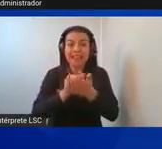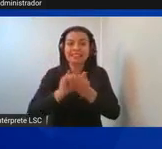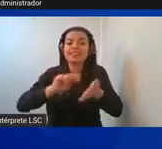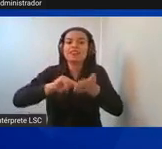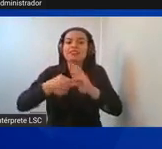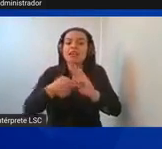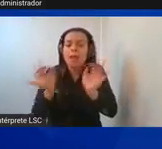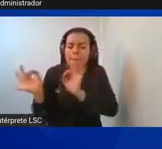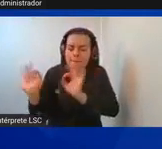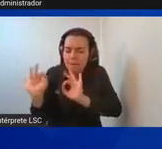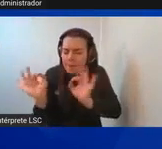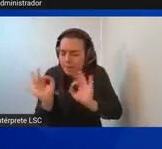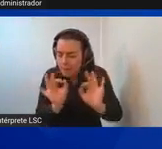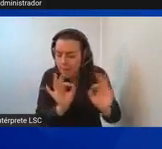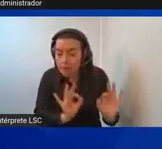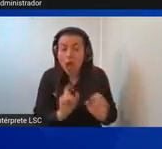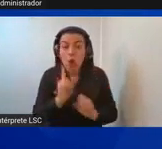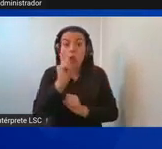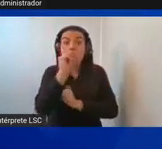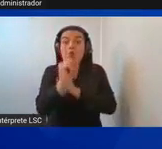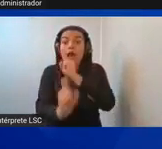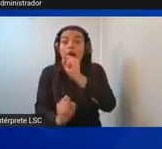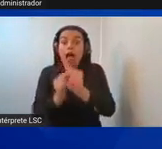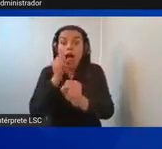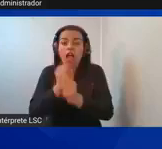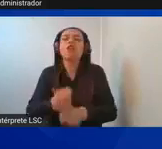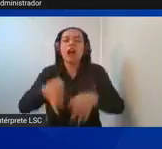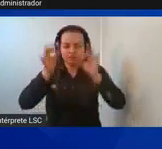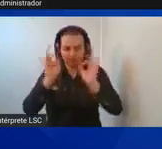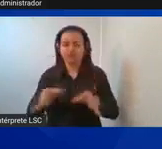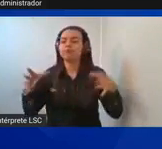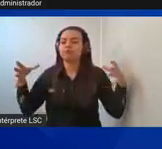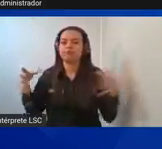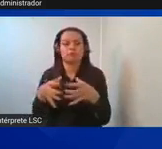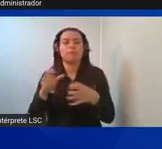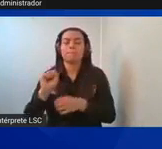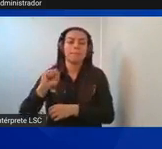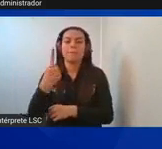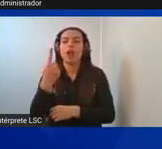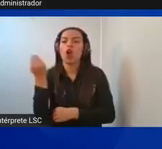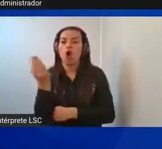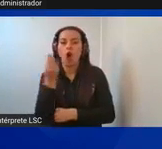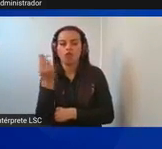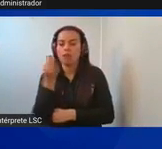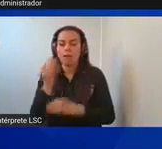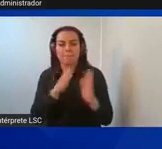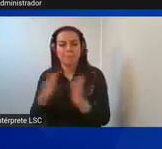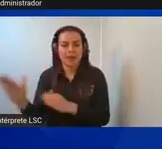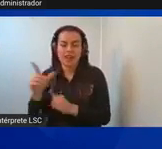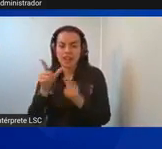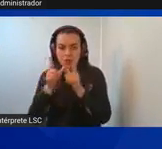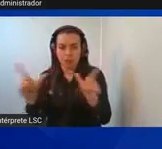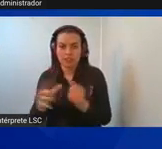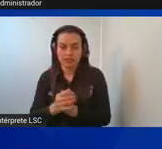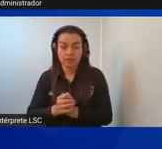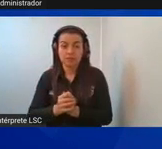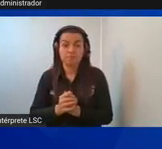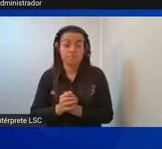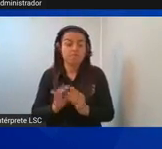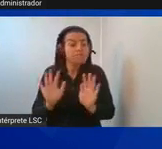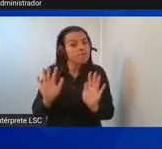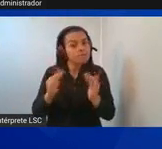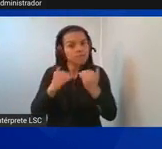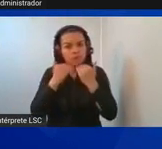que máximo en un año ya estemos sesionando con el primer Consejo de Planeación Lingüística. Entonces, yo no sé si en eso